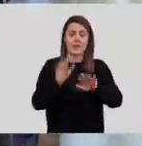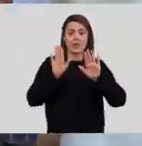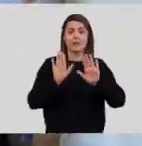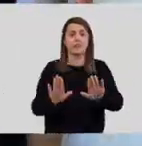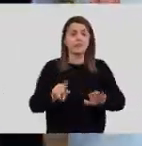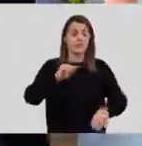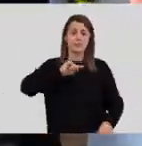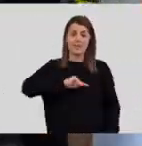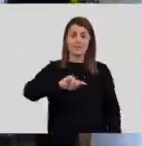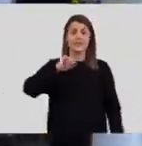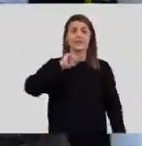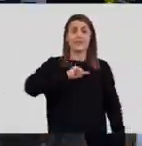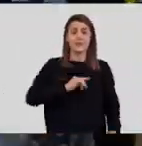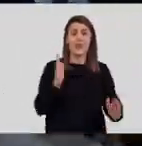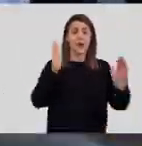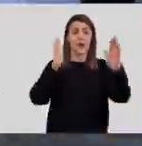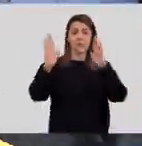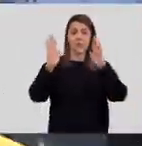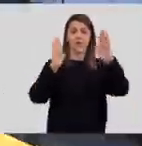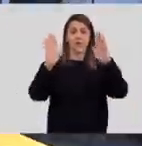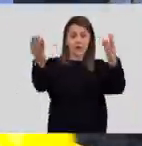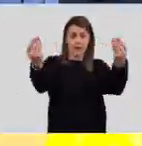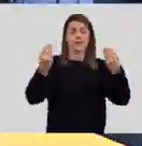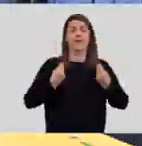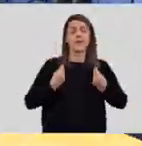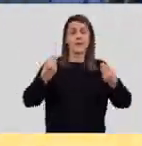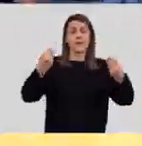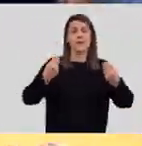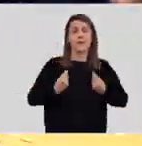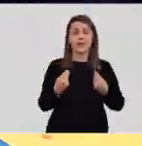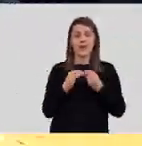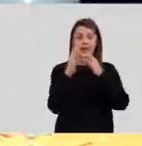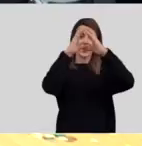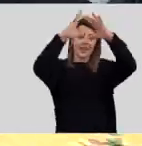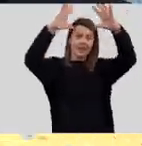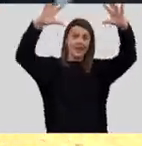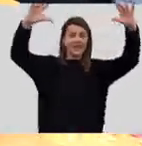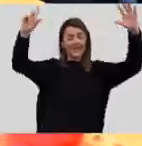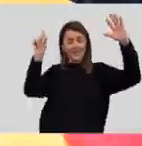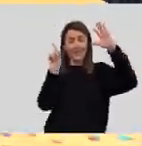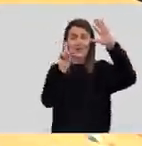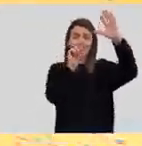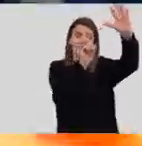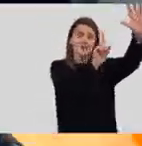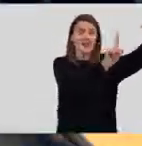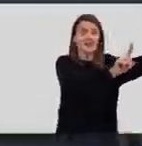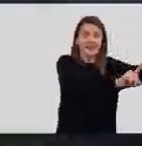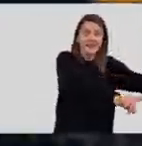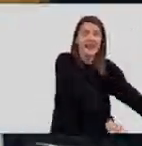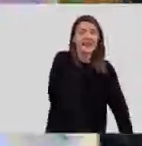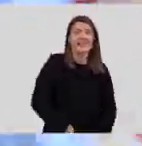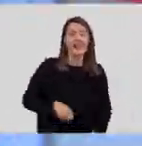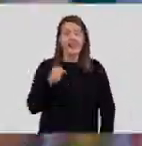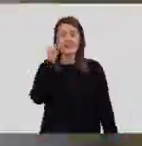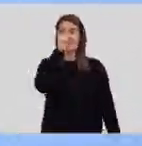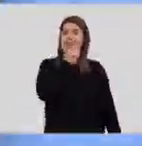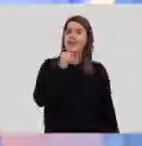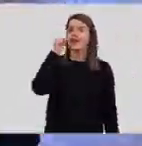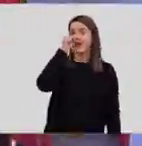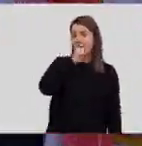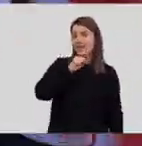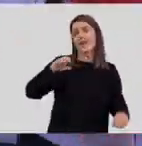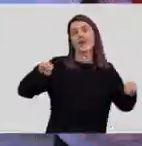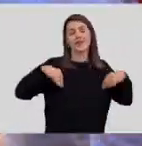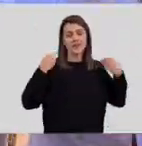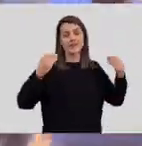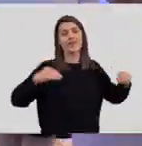y sentir que se para el tiempo. Pintar el momento y las nubes ir persiguiendo.